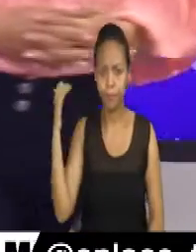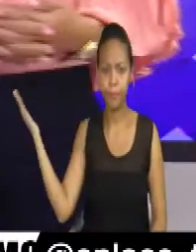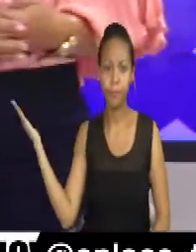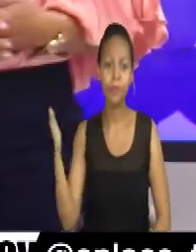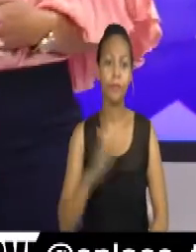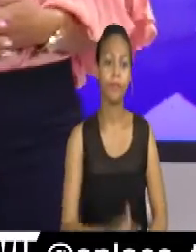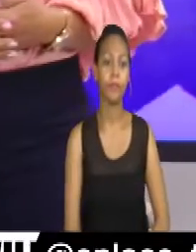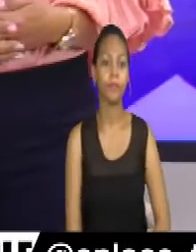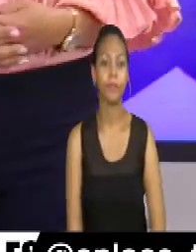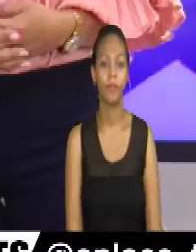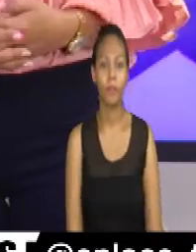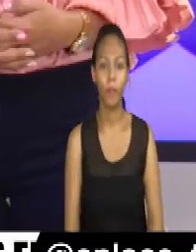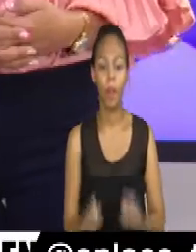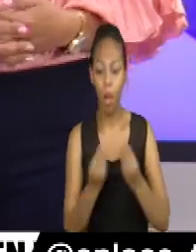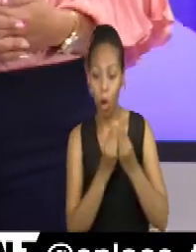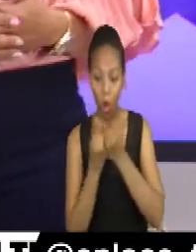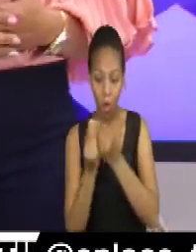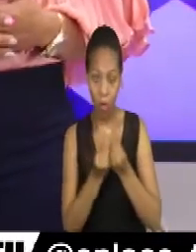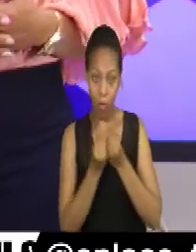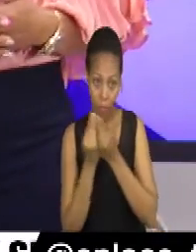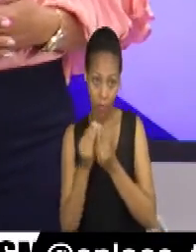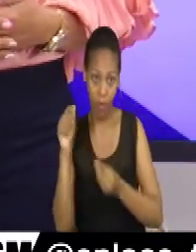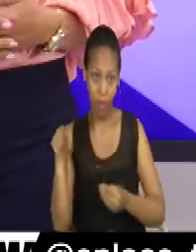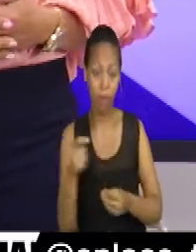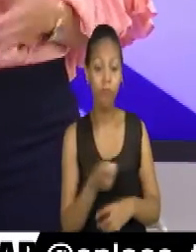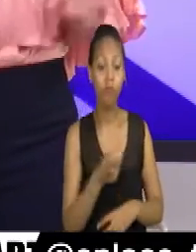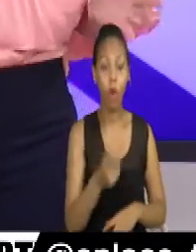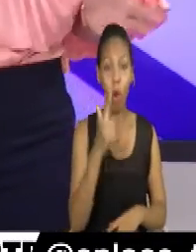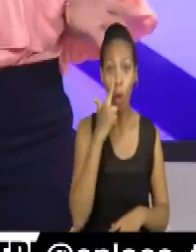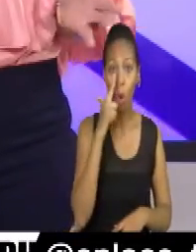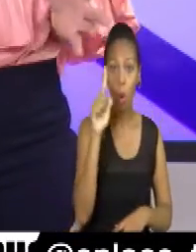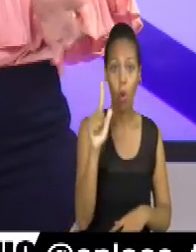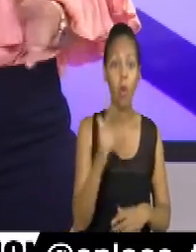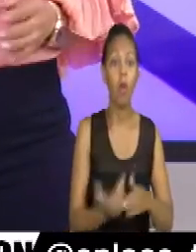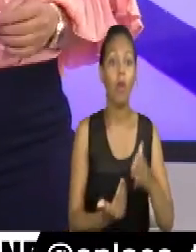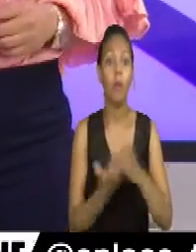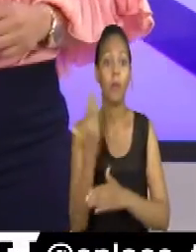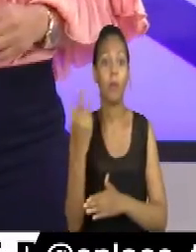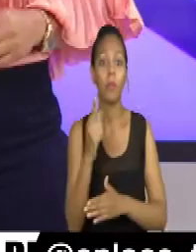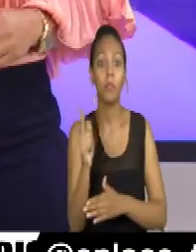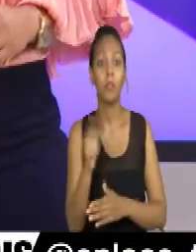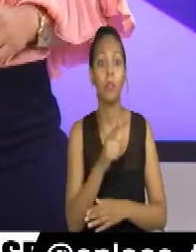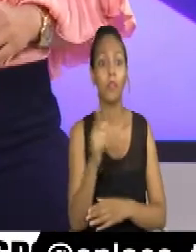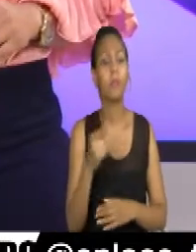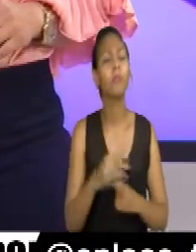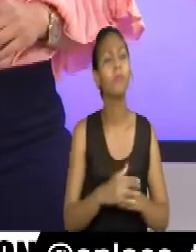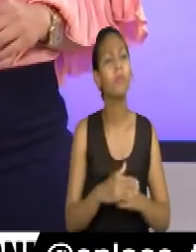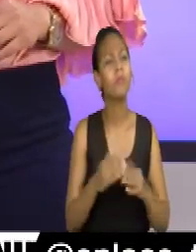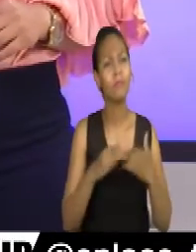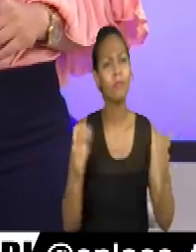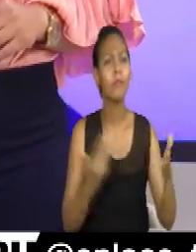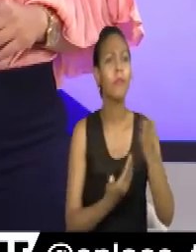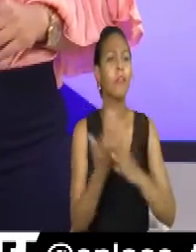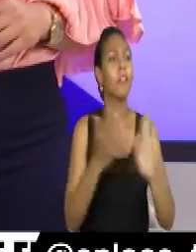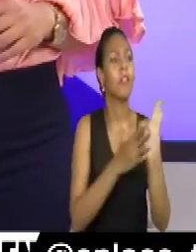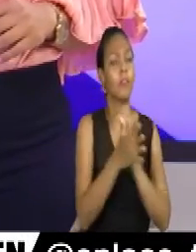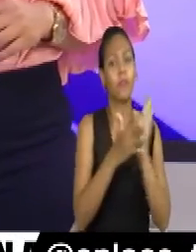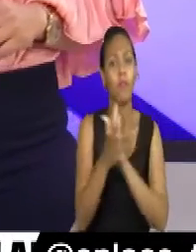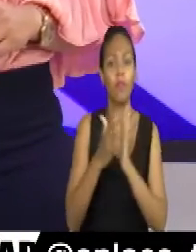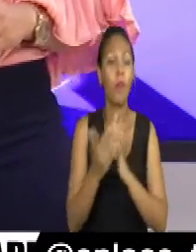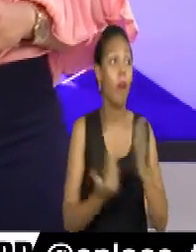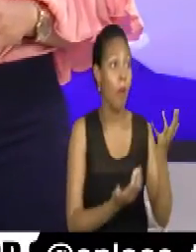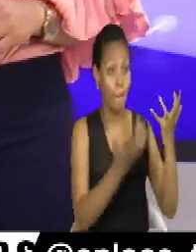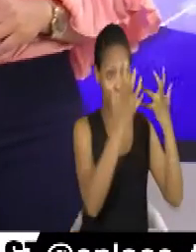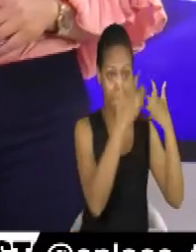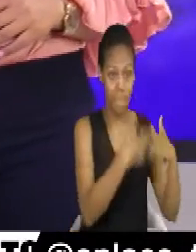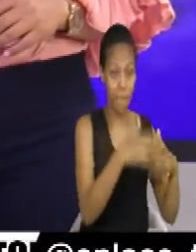Consejo Municipal anunció que sesionará en julio próximo de manera abierta y especial para hablar sobre el proyecto de modernización de la refinería de